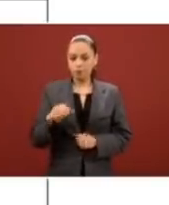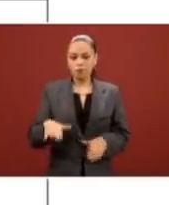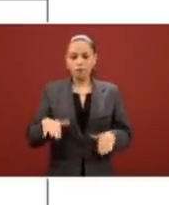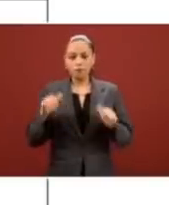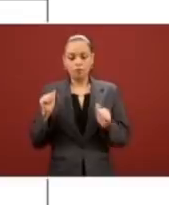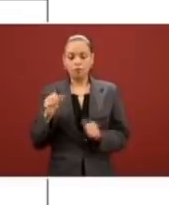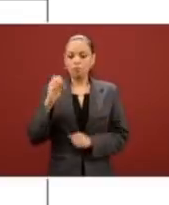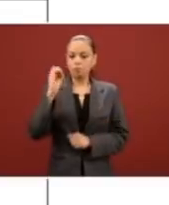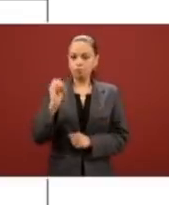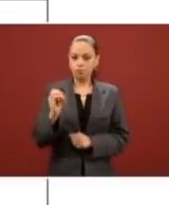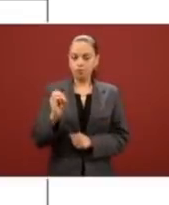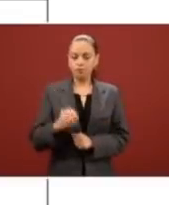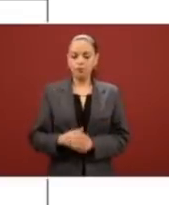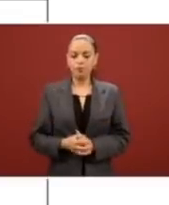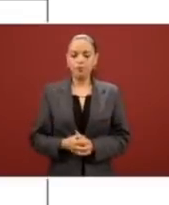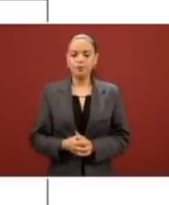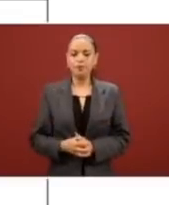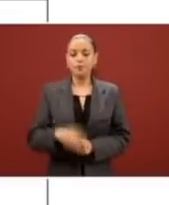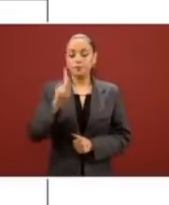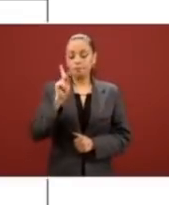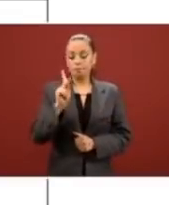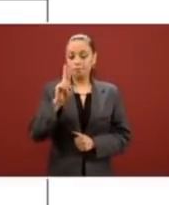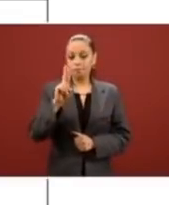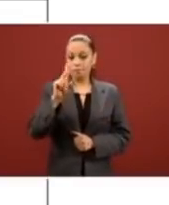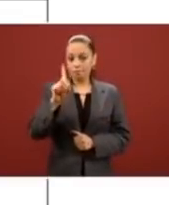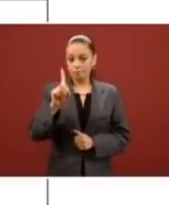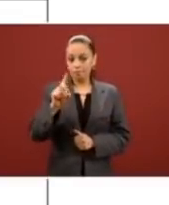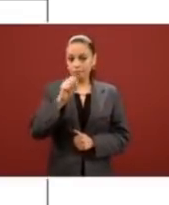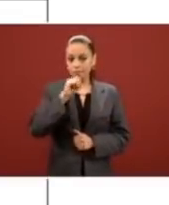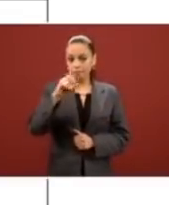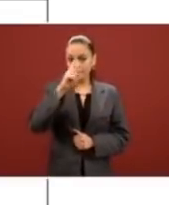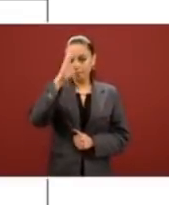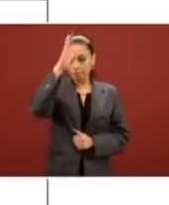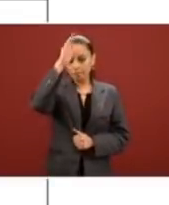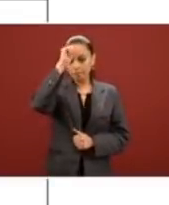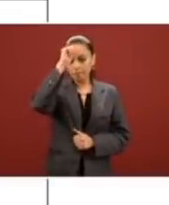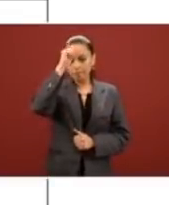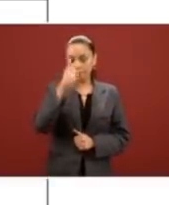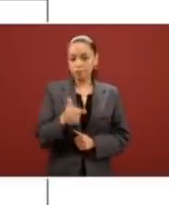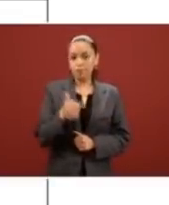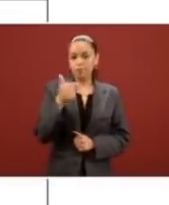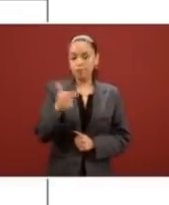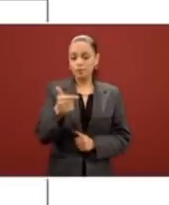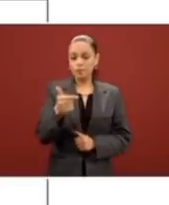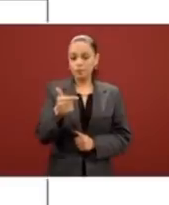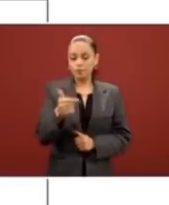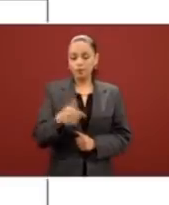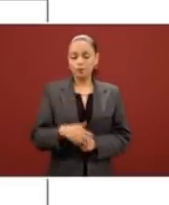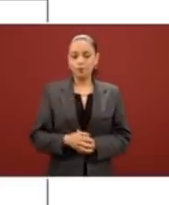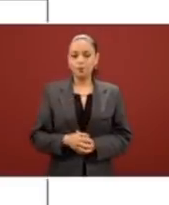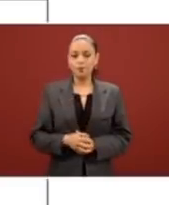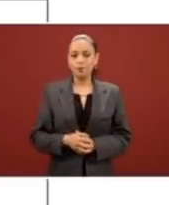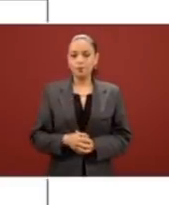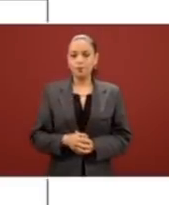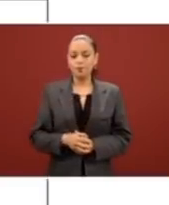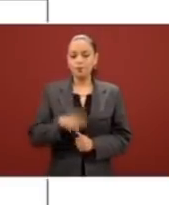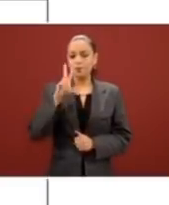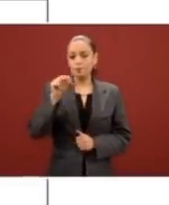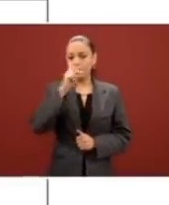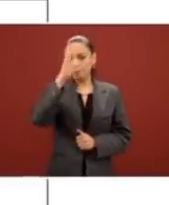0. PRD, a favor 7, en contra